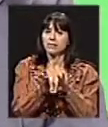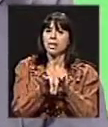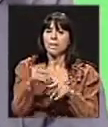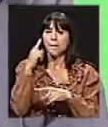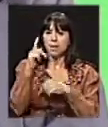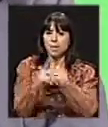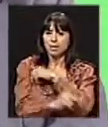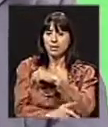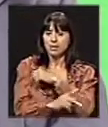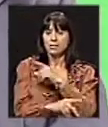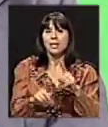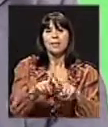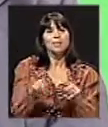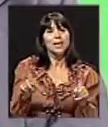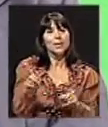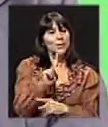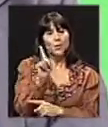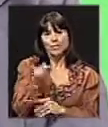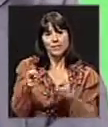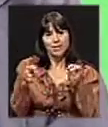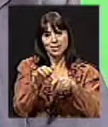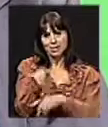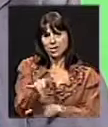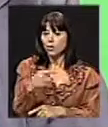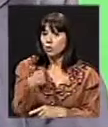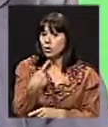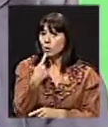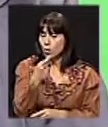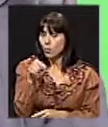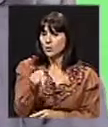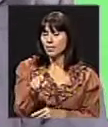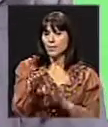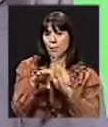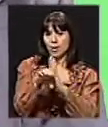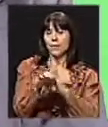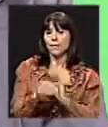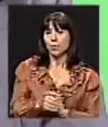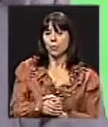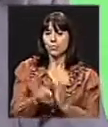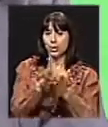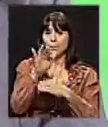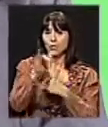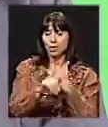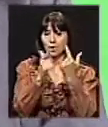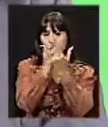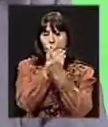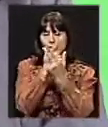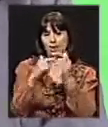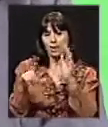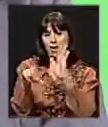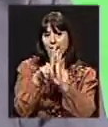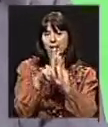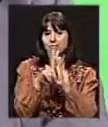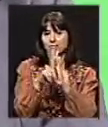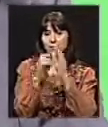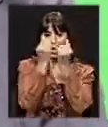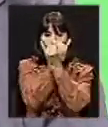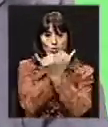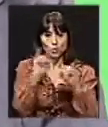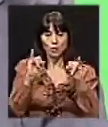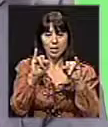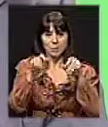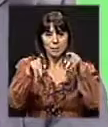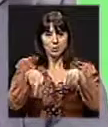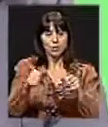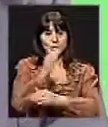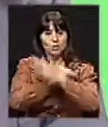el país, pero no debería ser. Y se lo digo de esta manera, por ejemplo, el proyecto de ley de autonomía de las personas